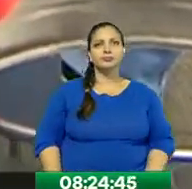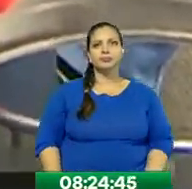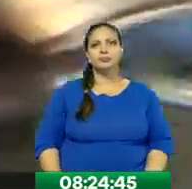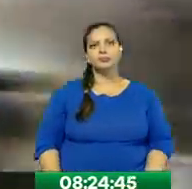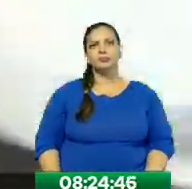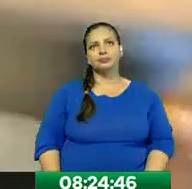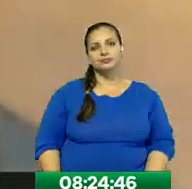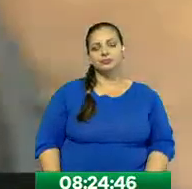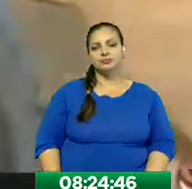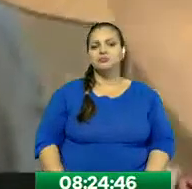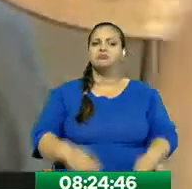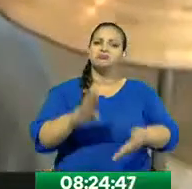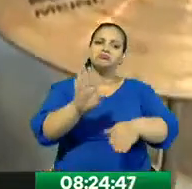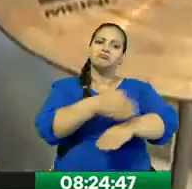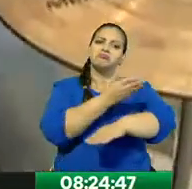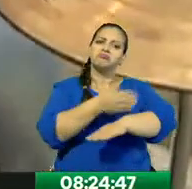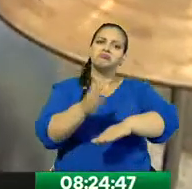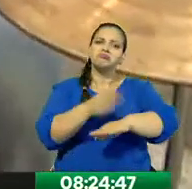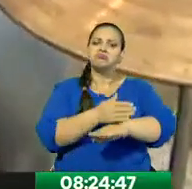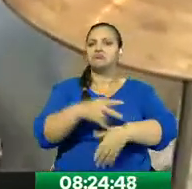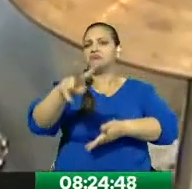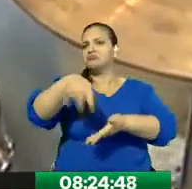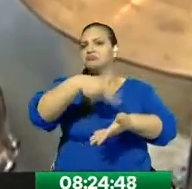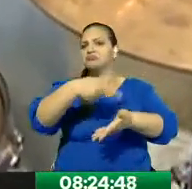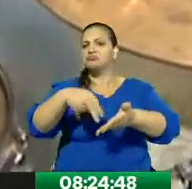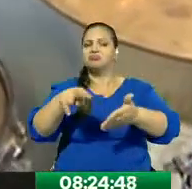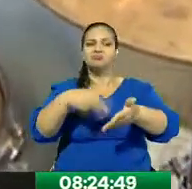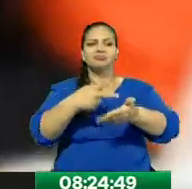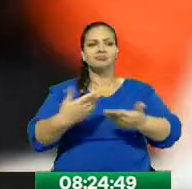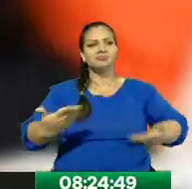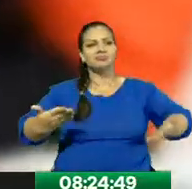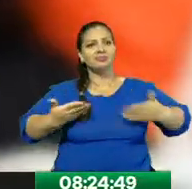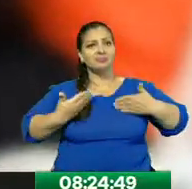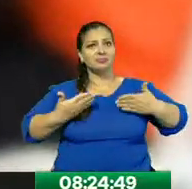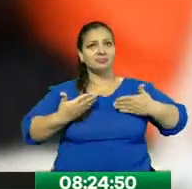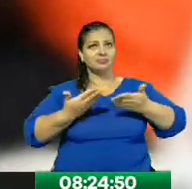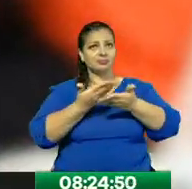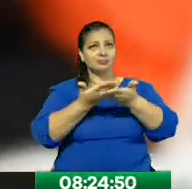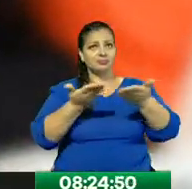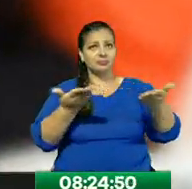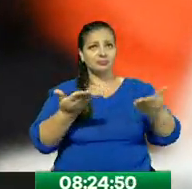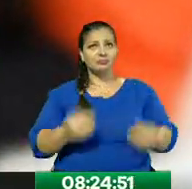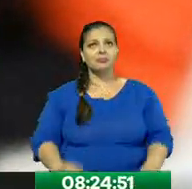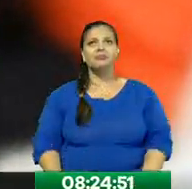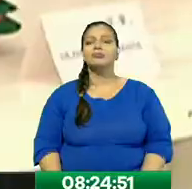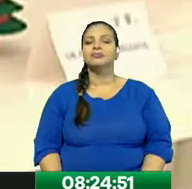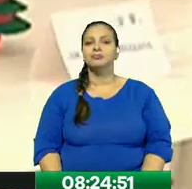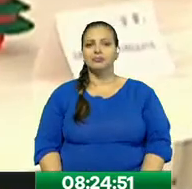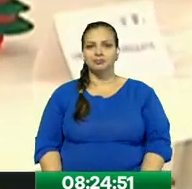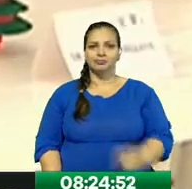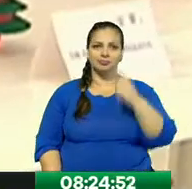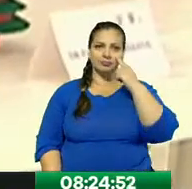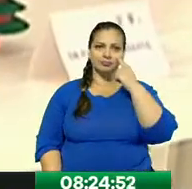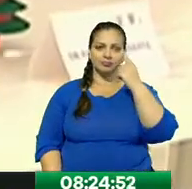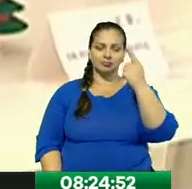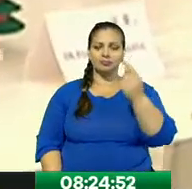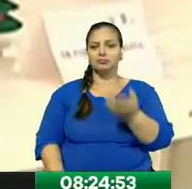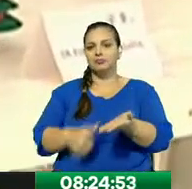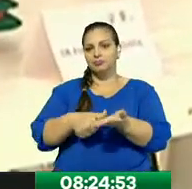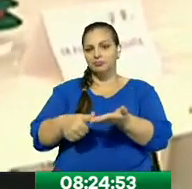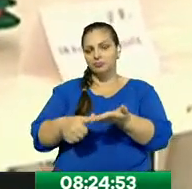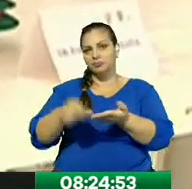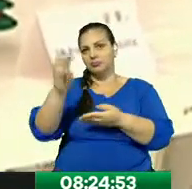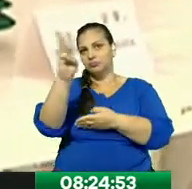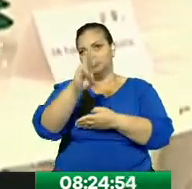Hubo mucha música y alegría al interior de la penitenciaría del litoral. La razón es que tanto autoridades de salud como